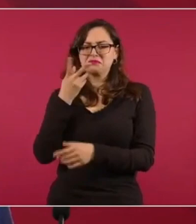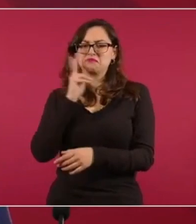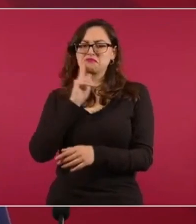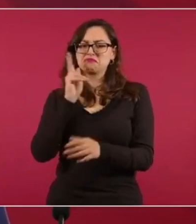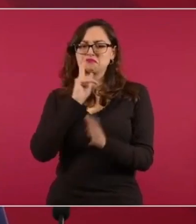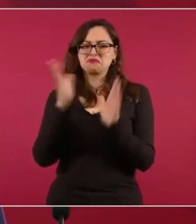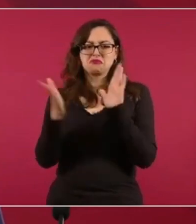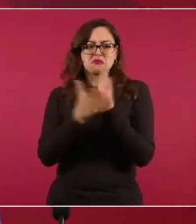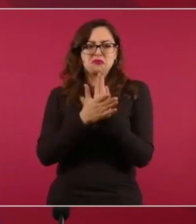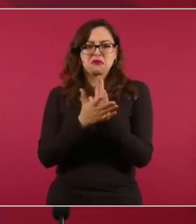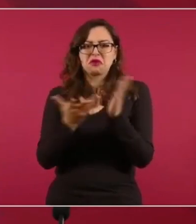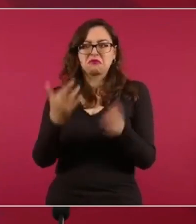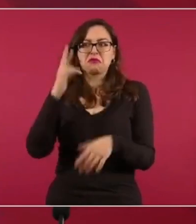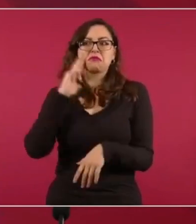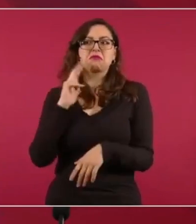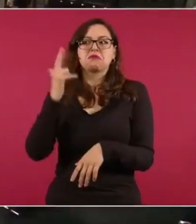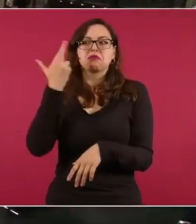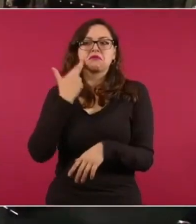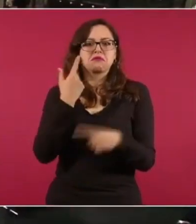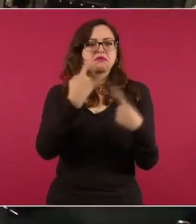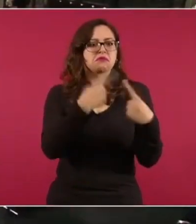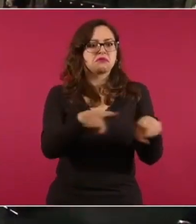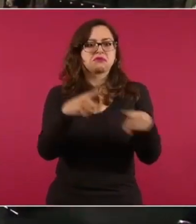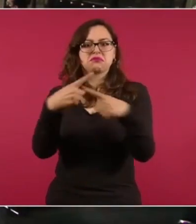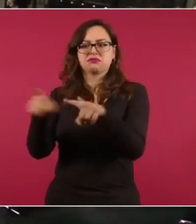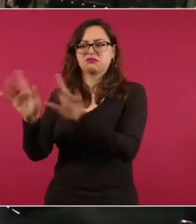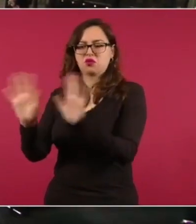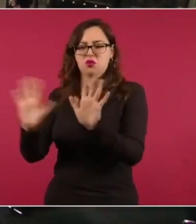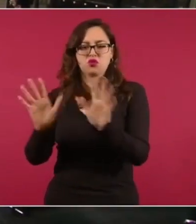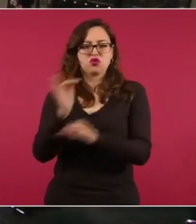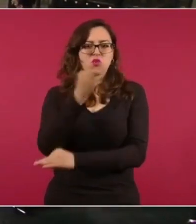que no existen razas, son culturas,